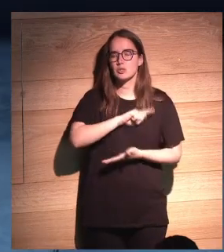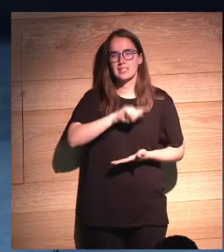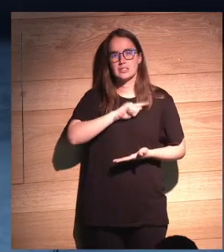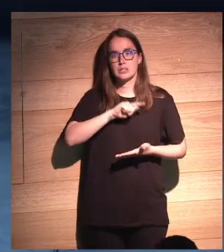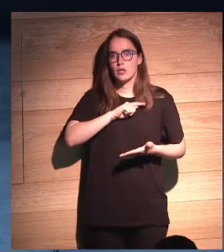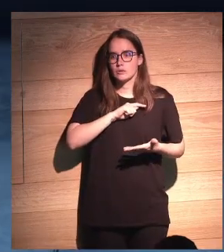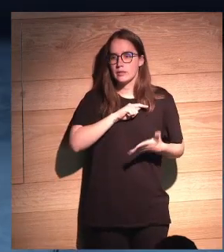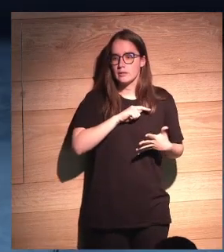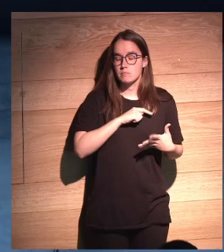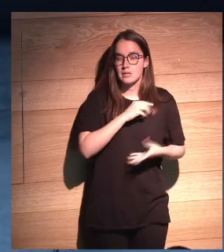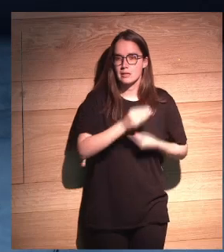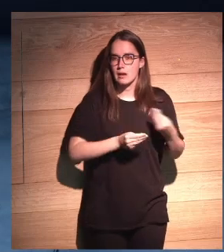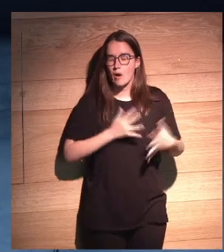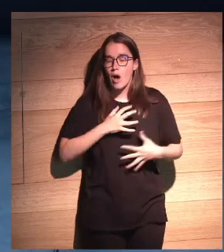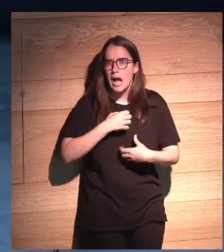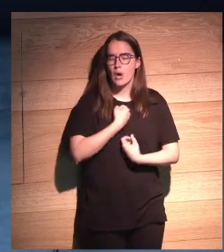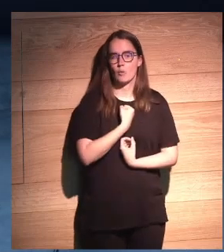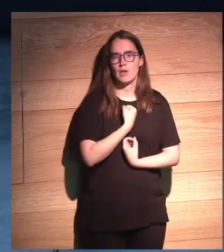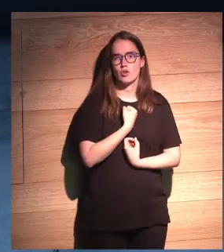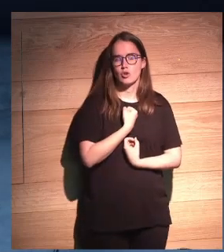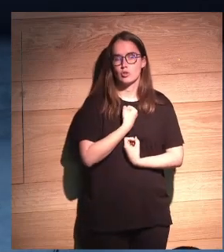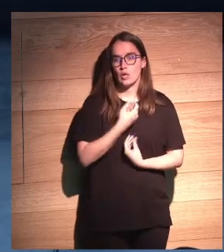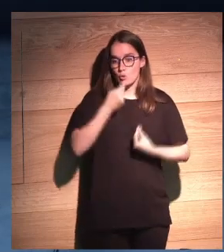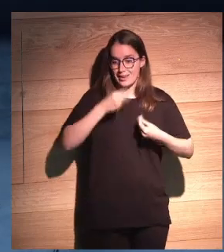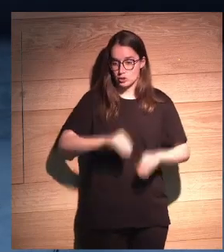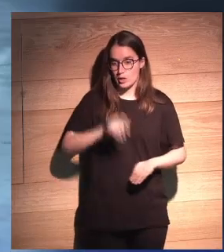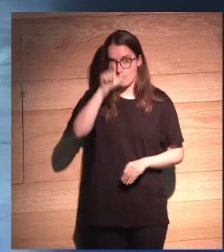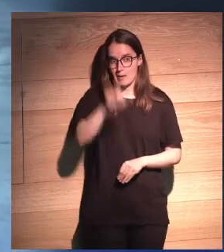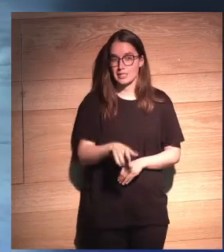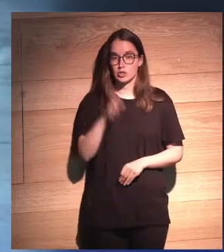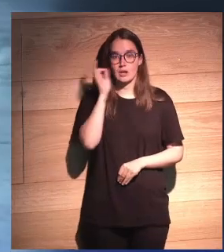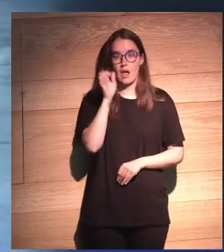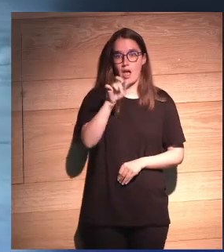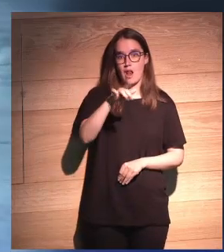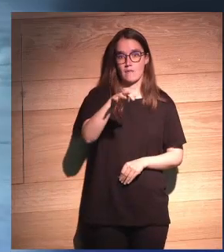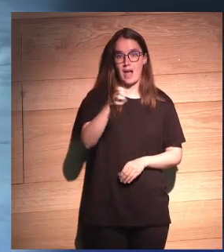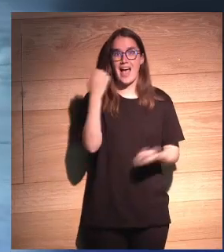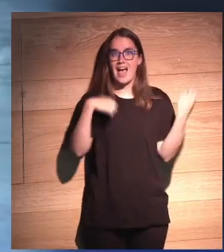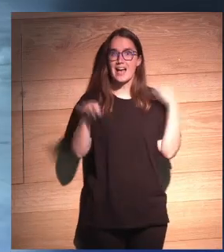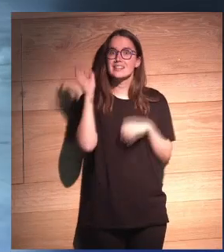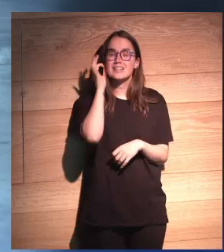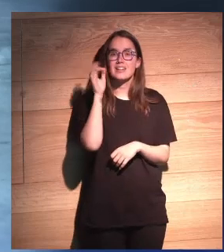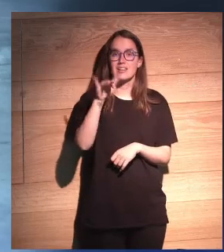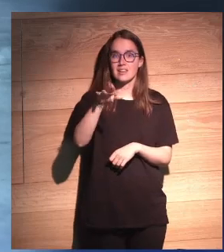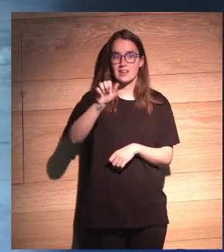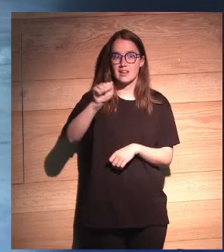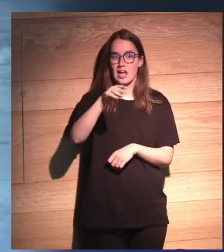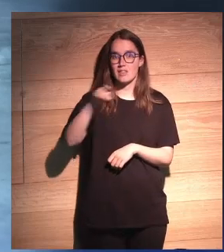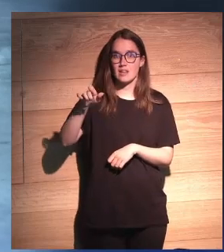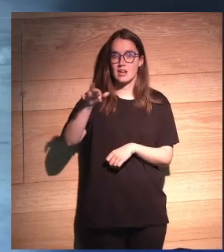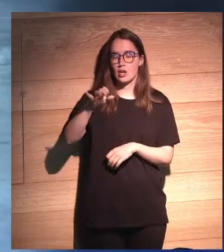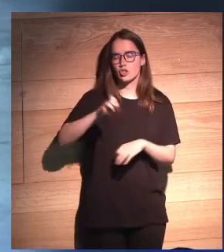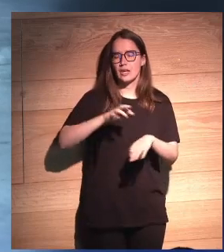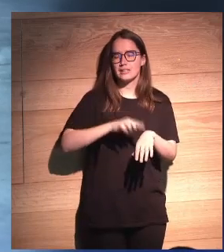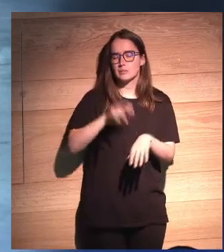sensación de atasco y contar una historia tras el personaje de Alba, que es Iria del Río, que se ve atrapa en este bucle